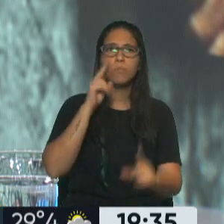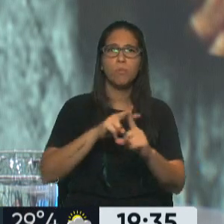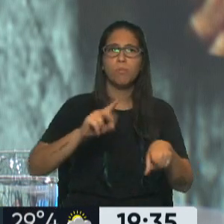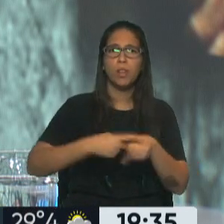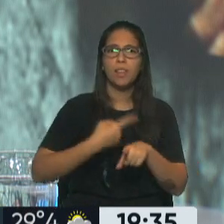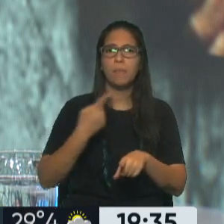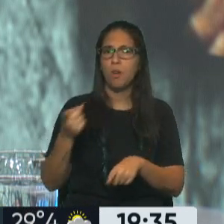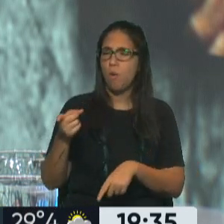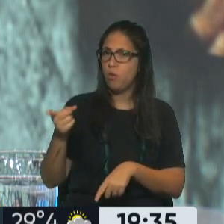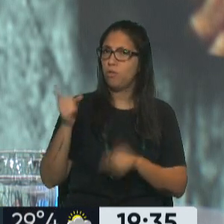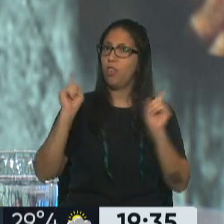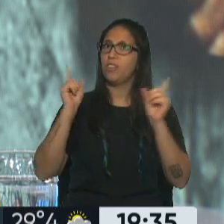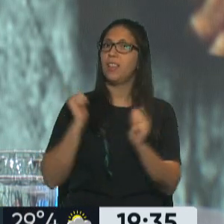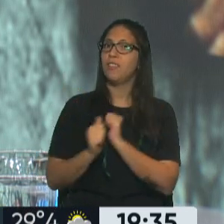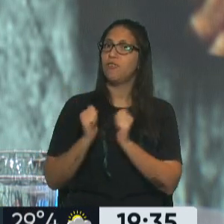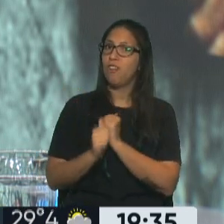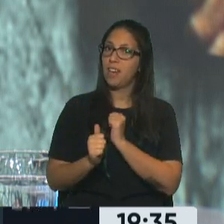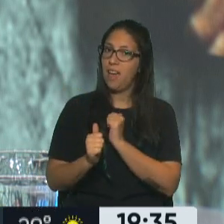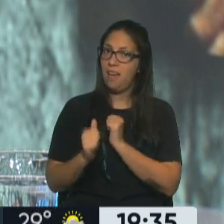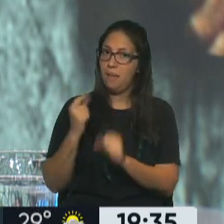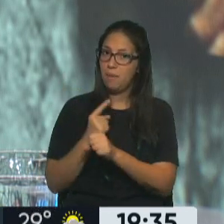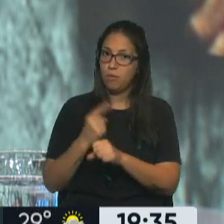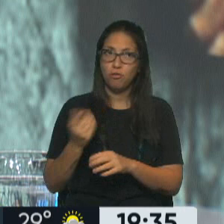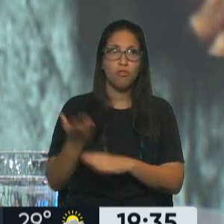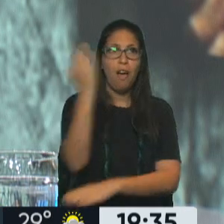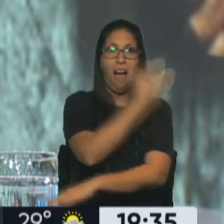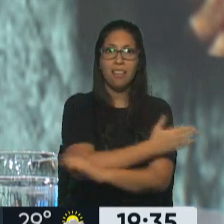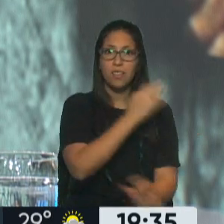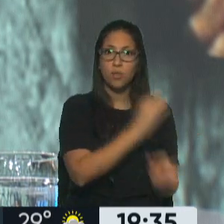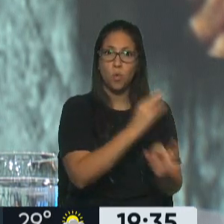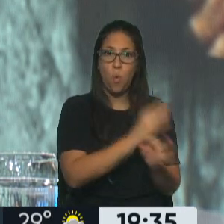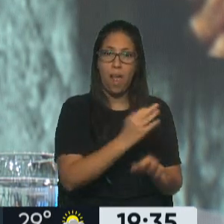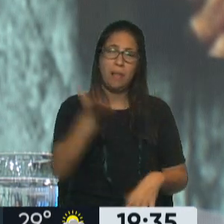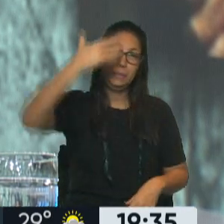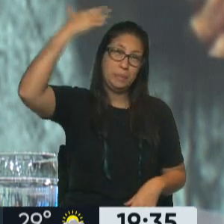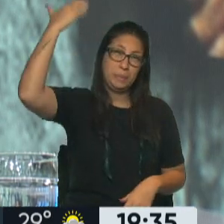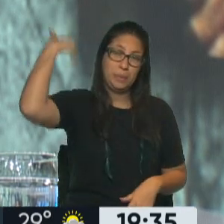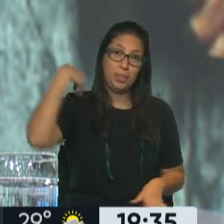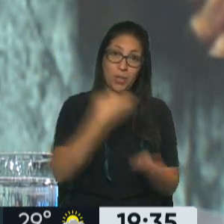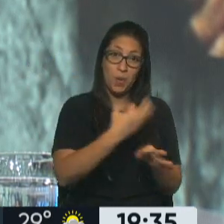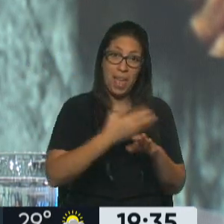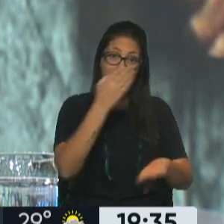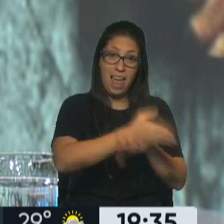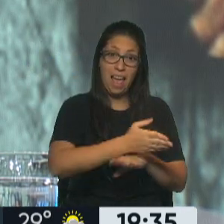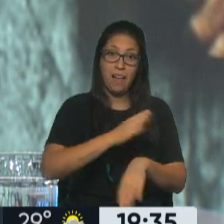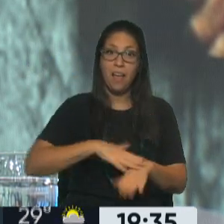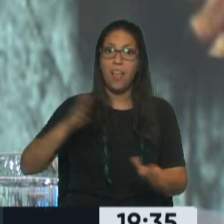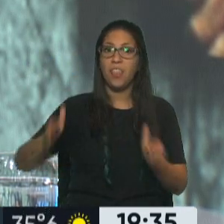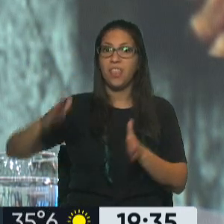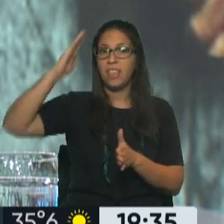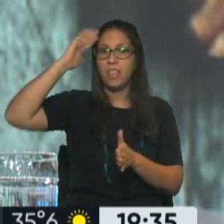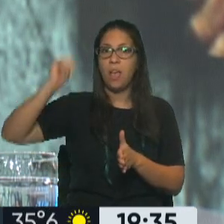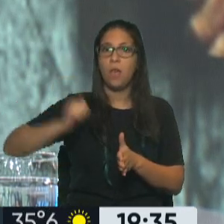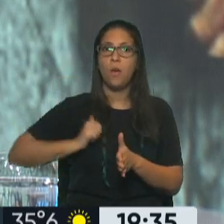esencialmente vos sos un profesor de historia Sí digo cuando yo iba al colegio antes que antes que antes eh en dictadura me seaba educación